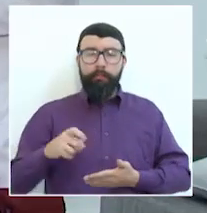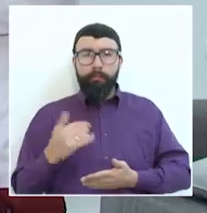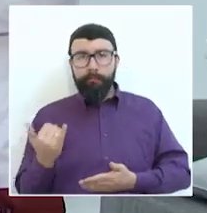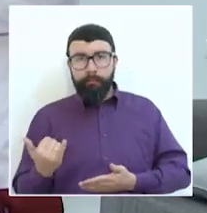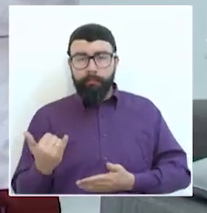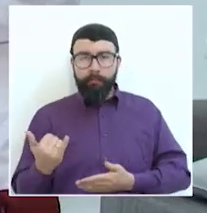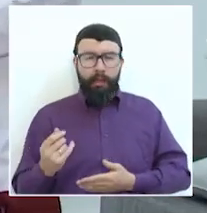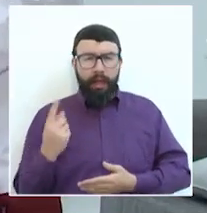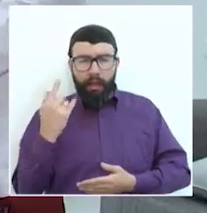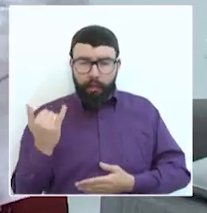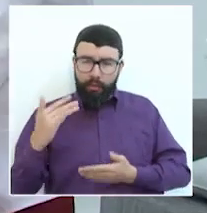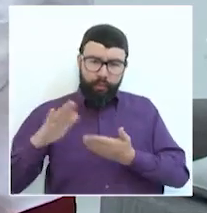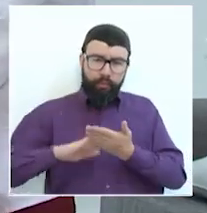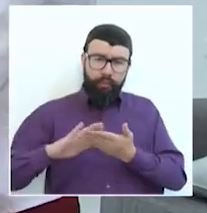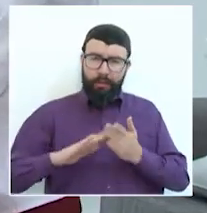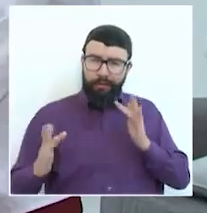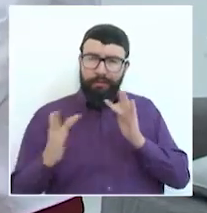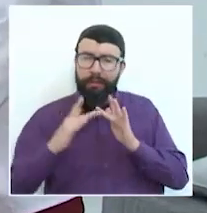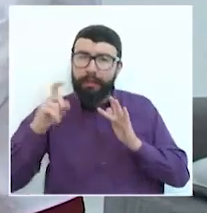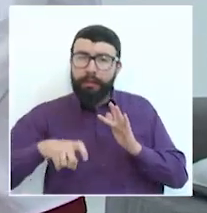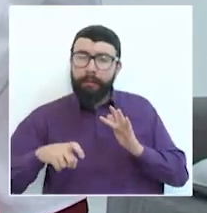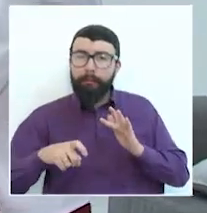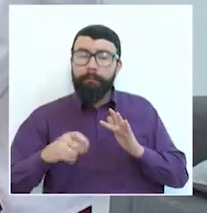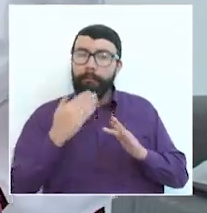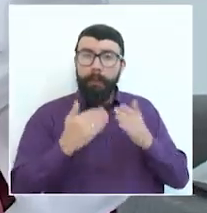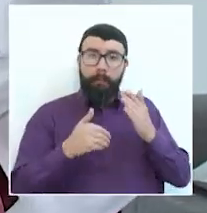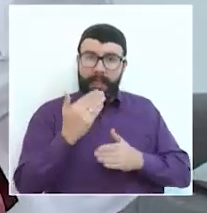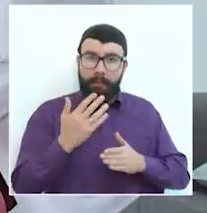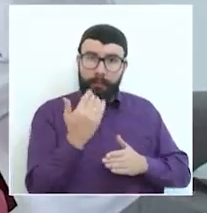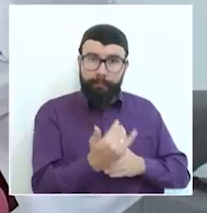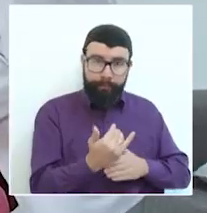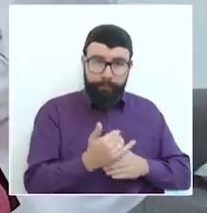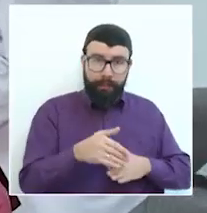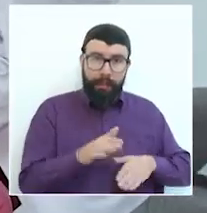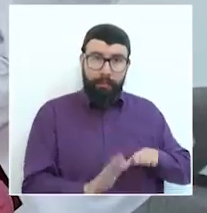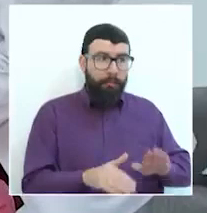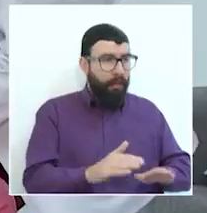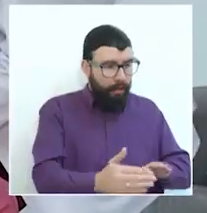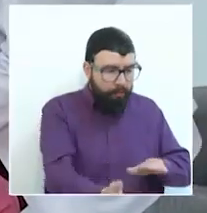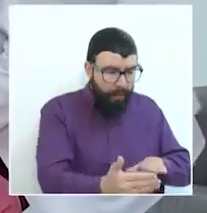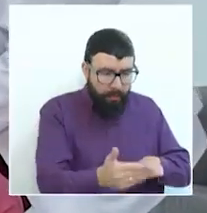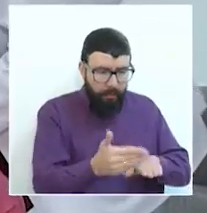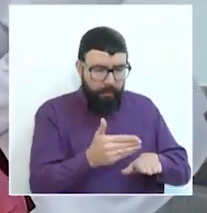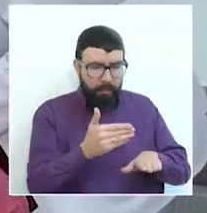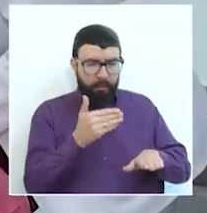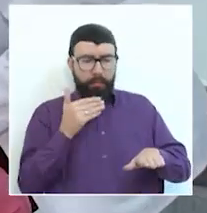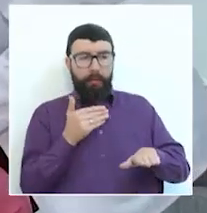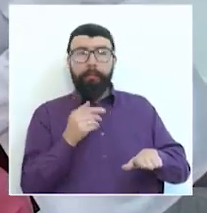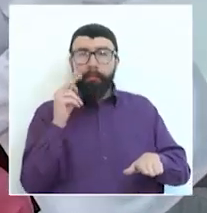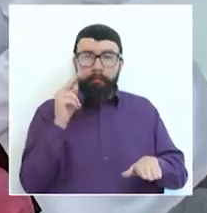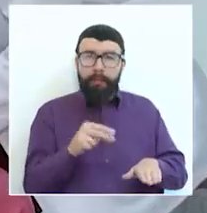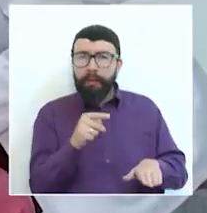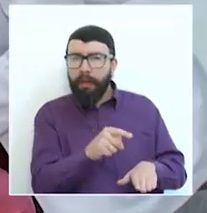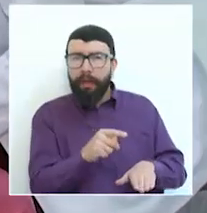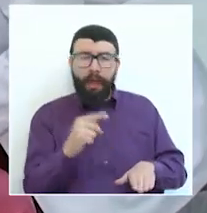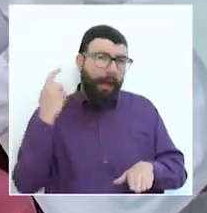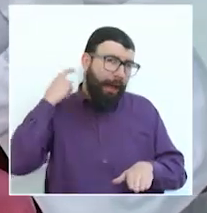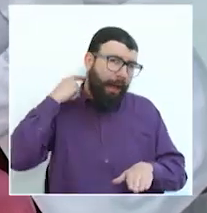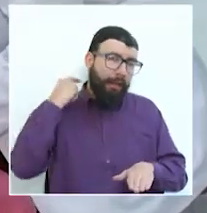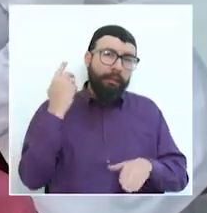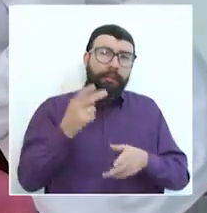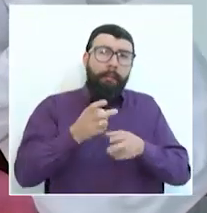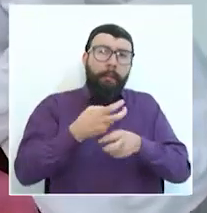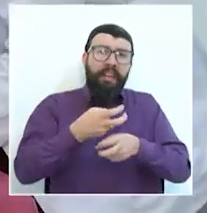esa corrección. Entonces comenzamos de abajo hacia arriba y encontramos que una de sus